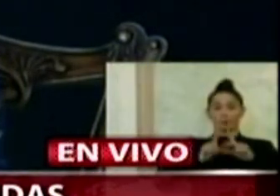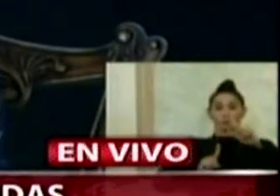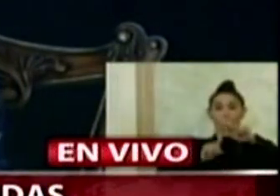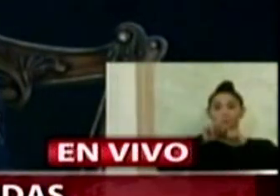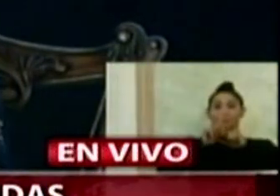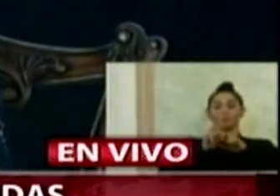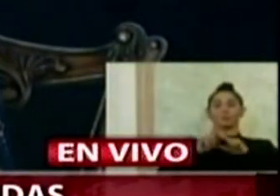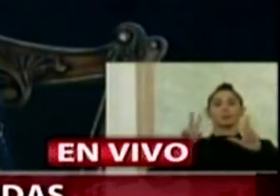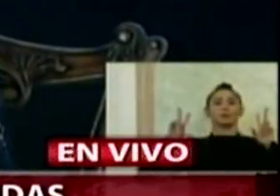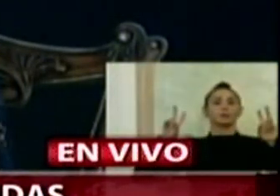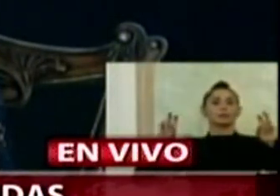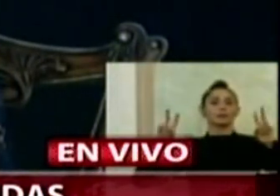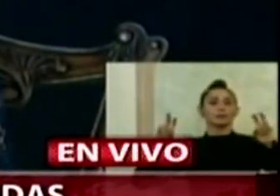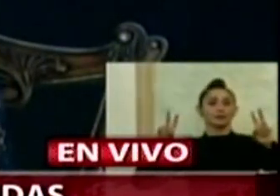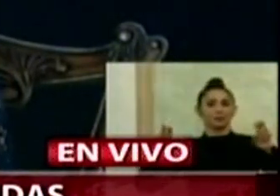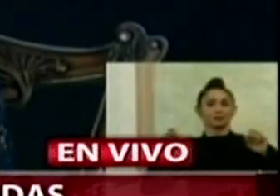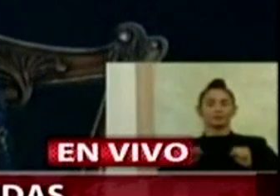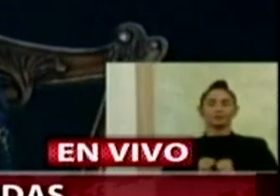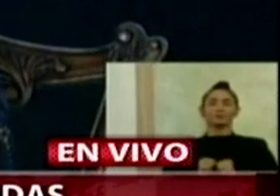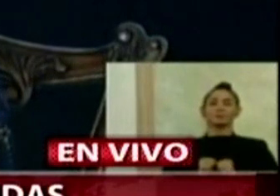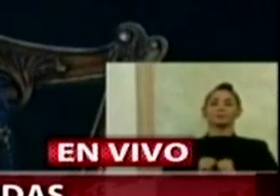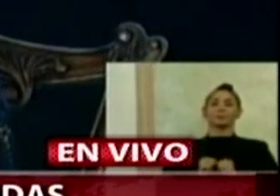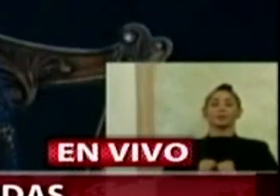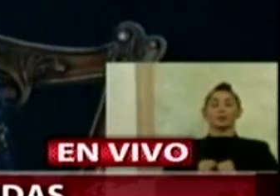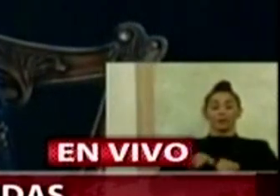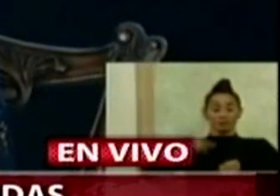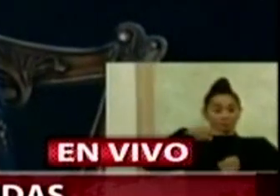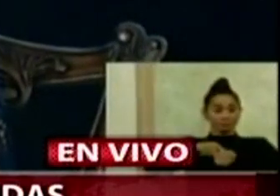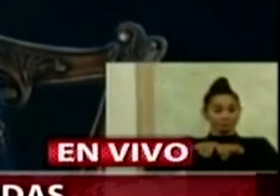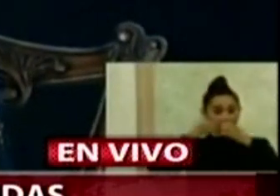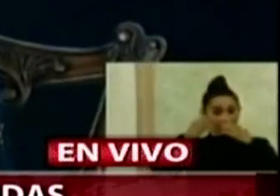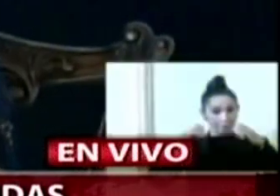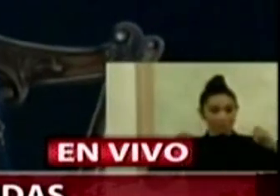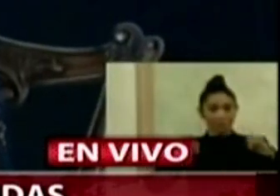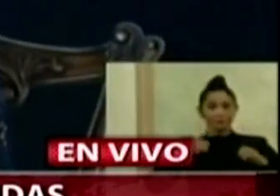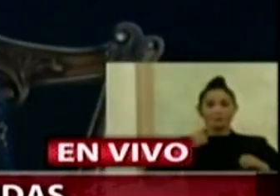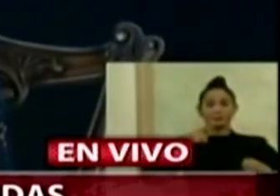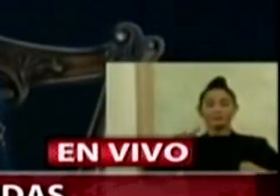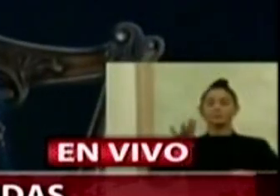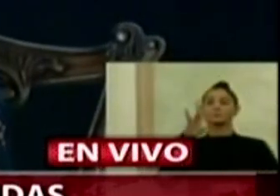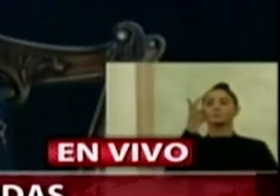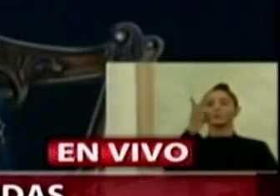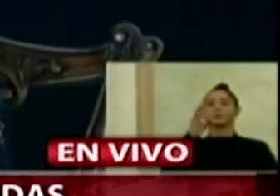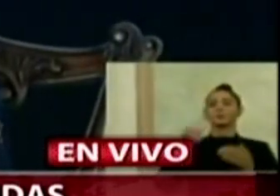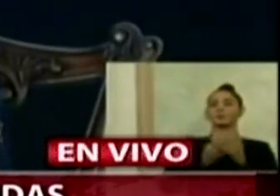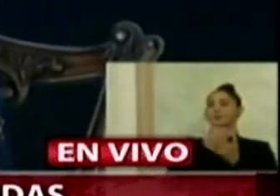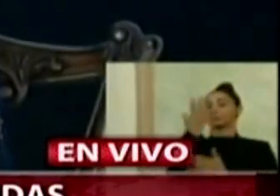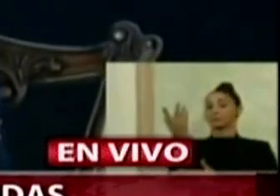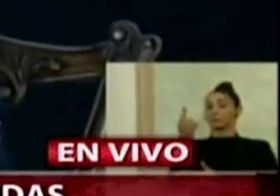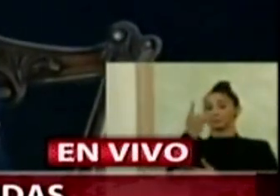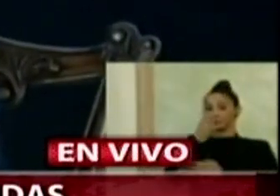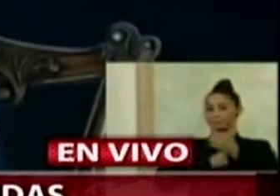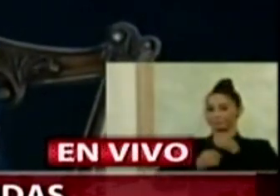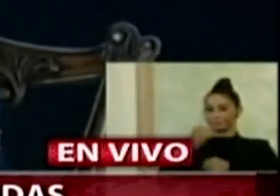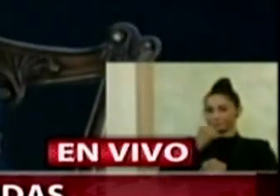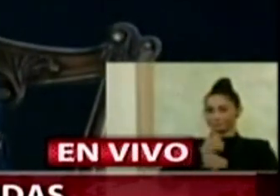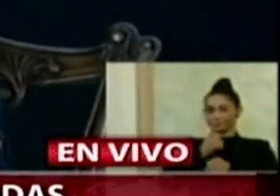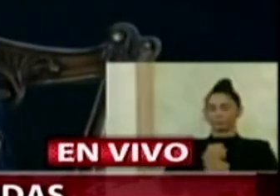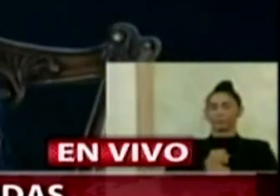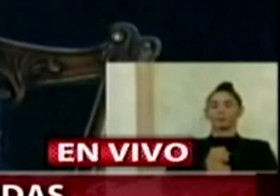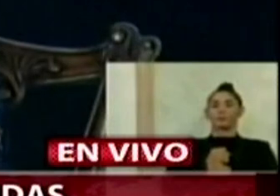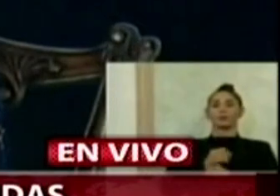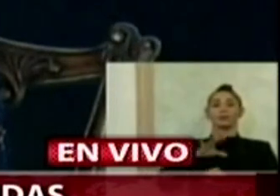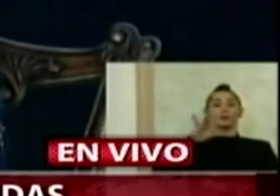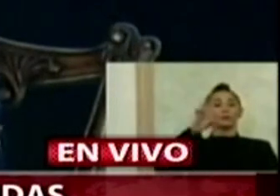1 de marzo. El estado de emergencia se anunció el 17 de marzo de este año. Y al 17